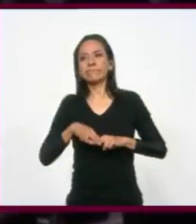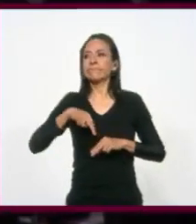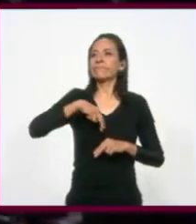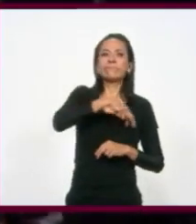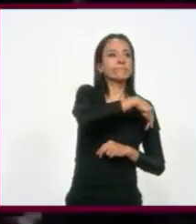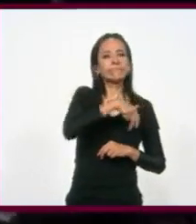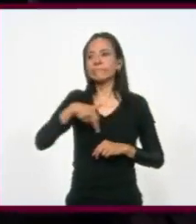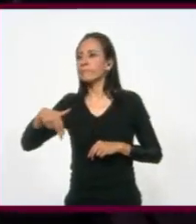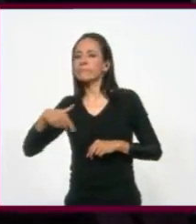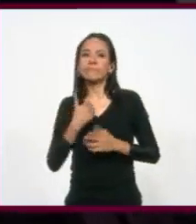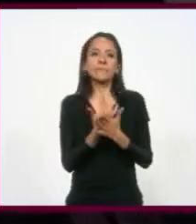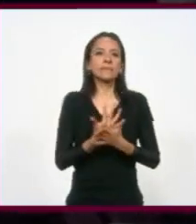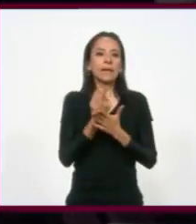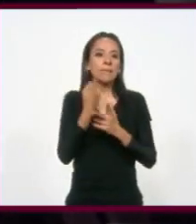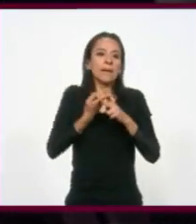ensayo.